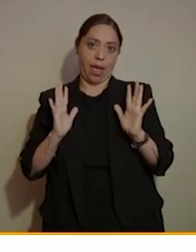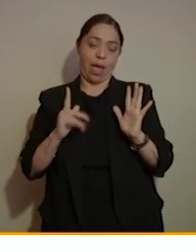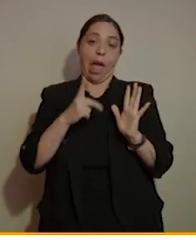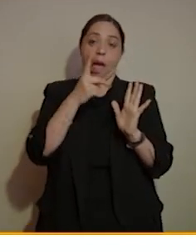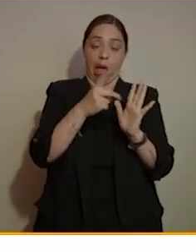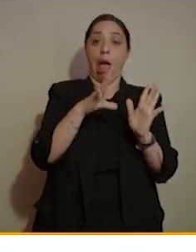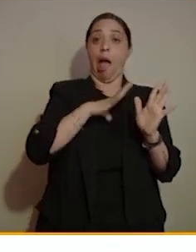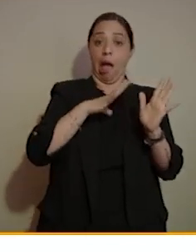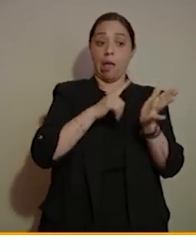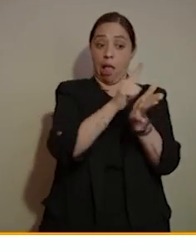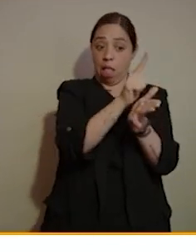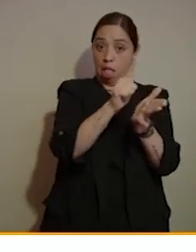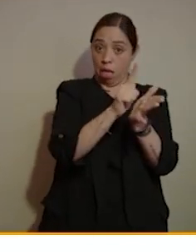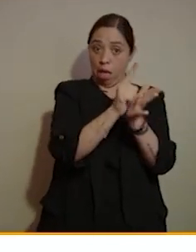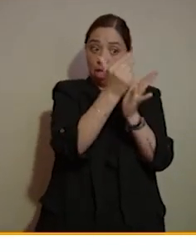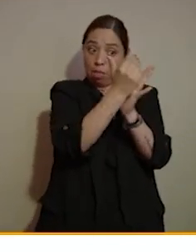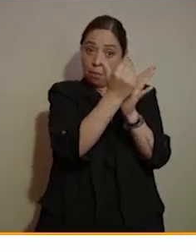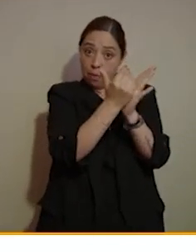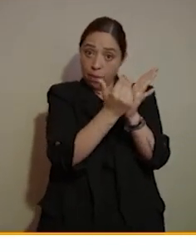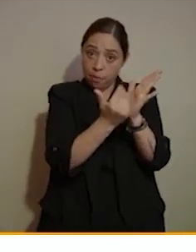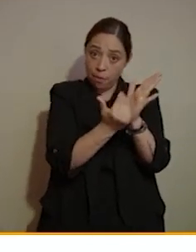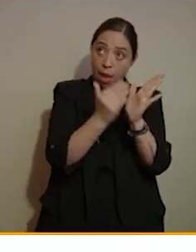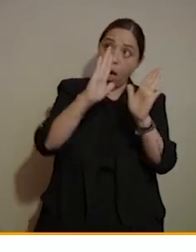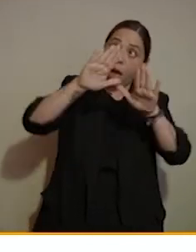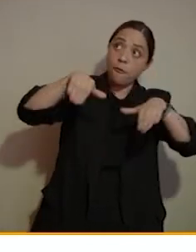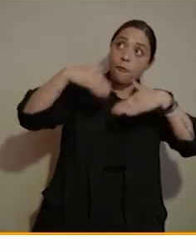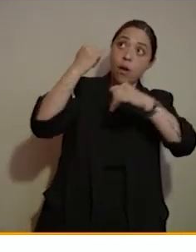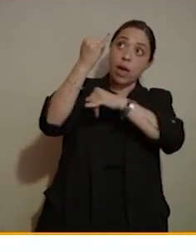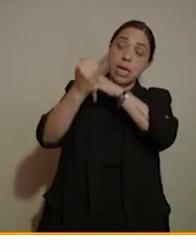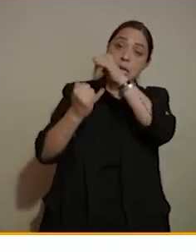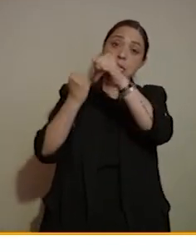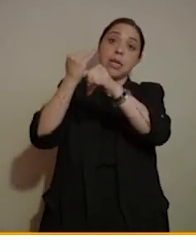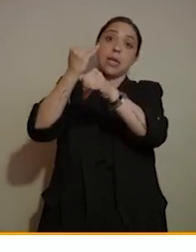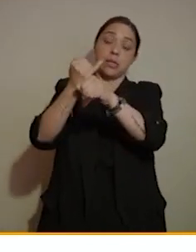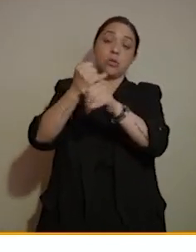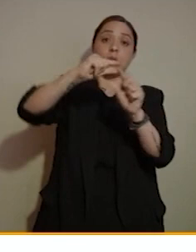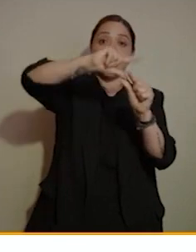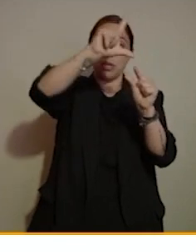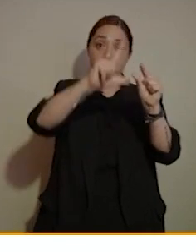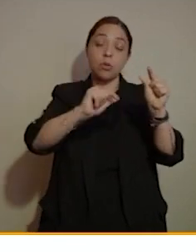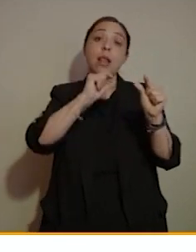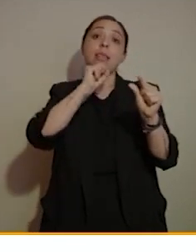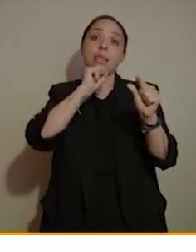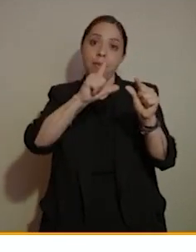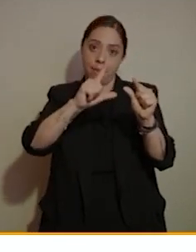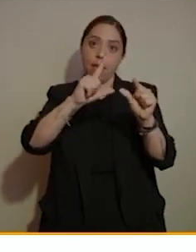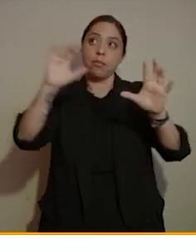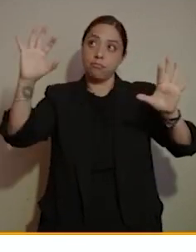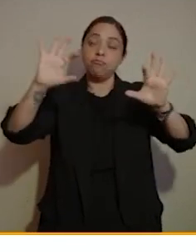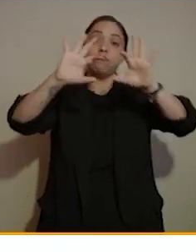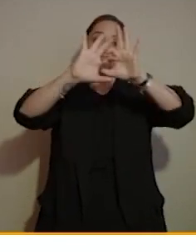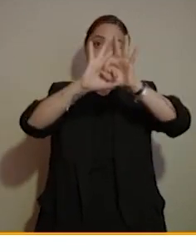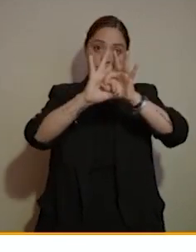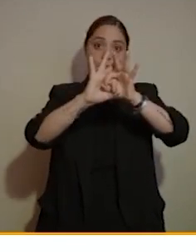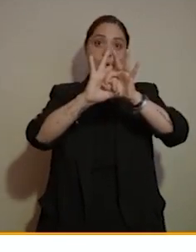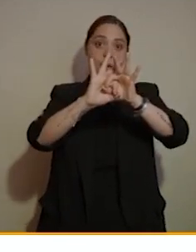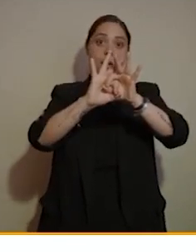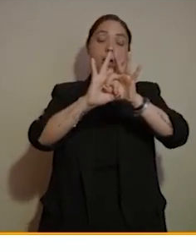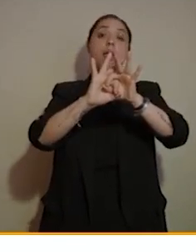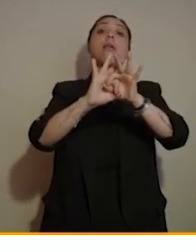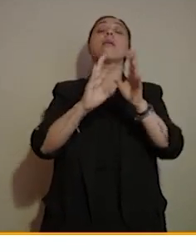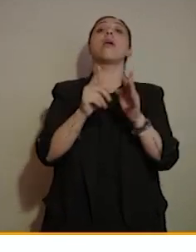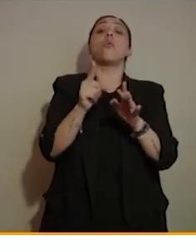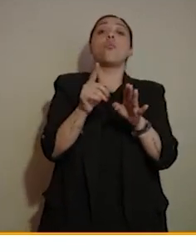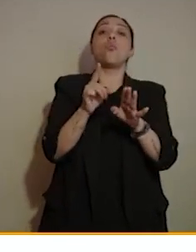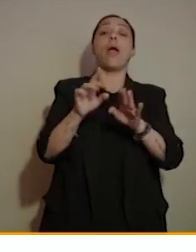legal internacional y nacional. No forzosamente está muy mapeado el proceso mediante el cual